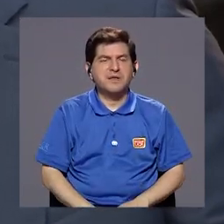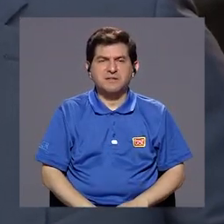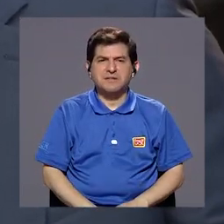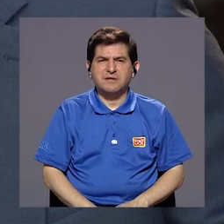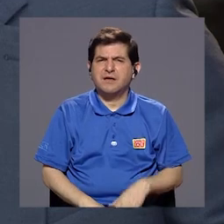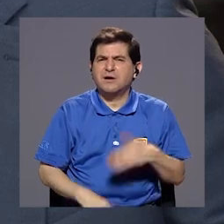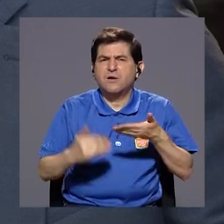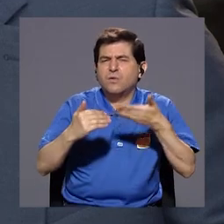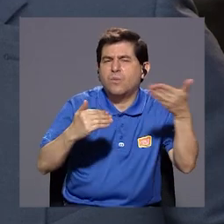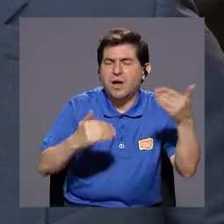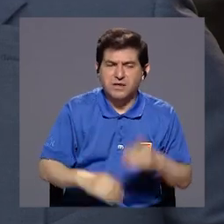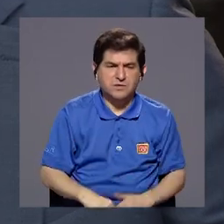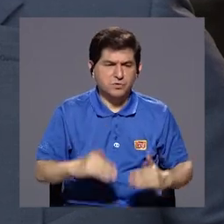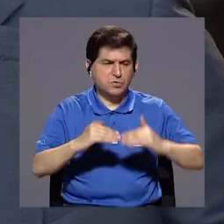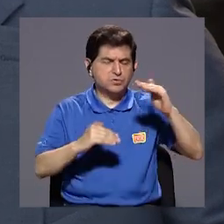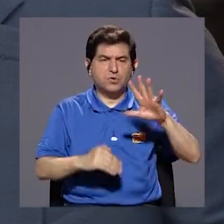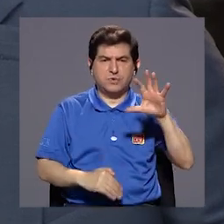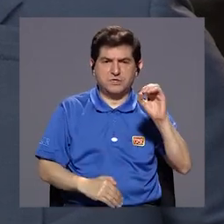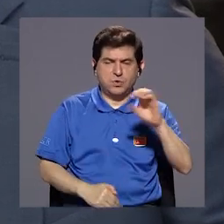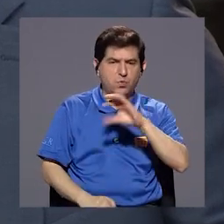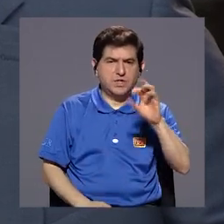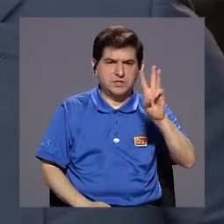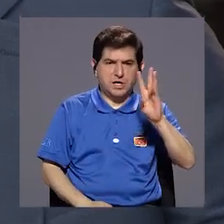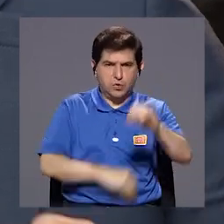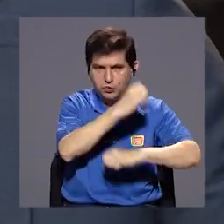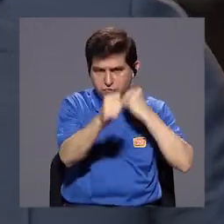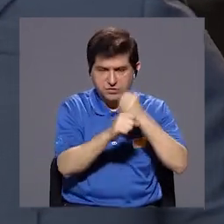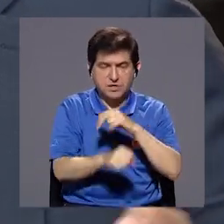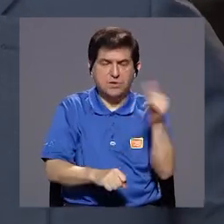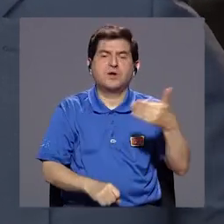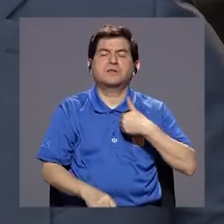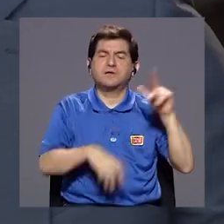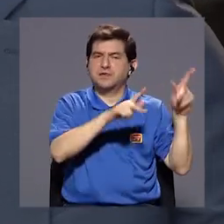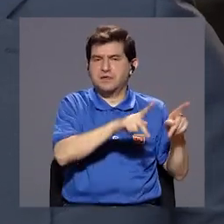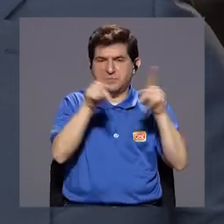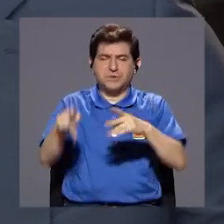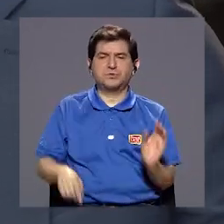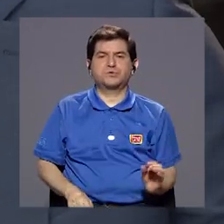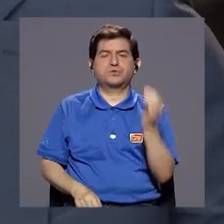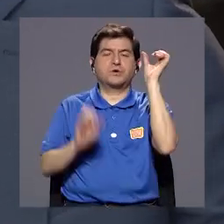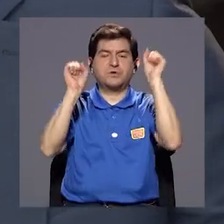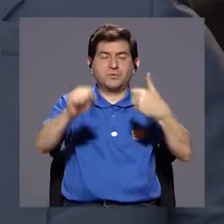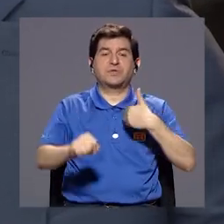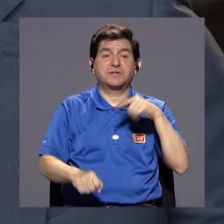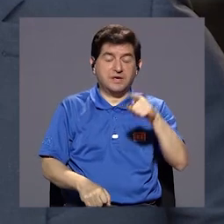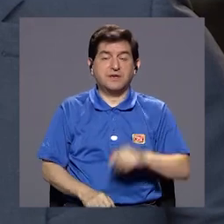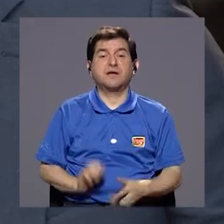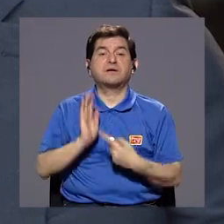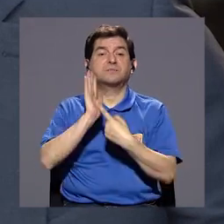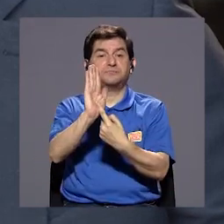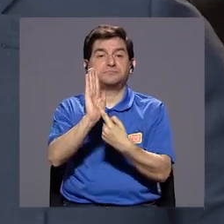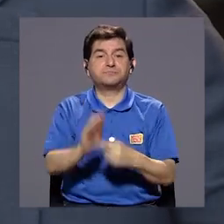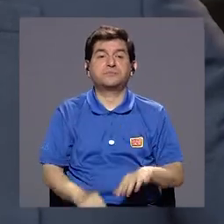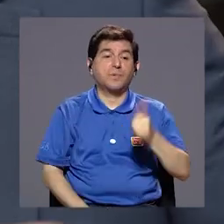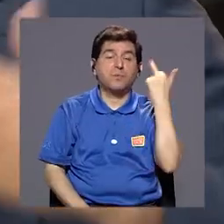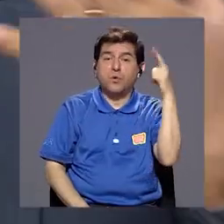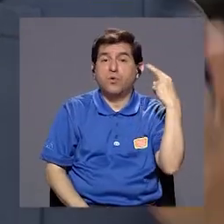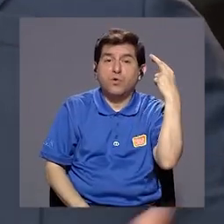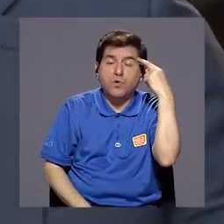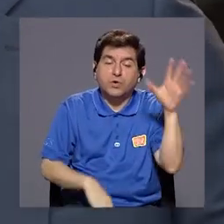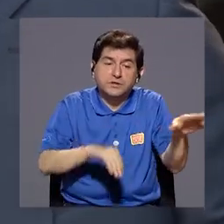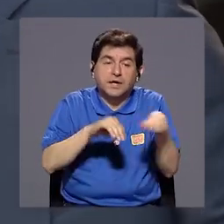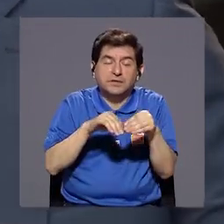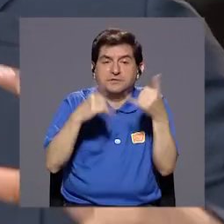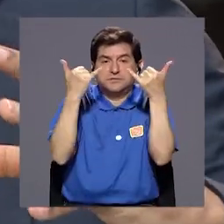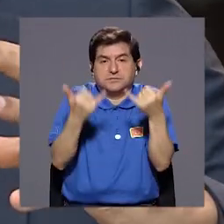en edades por encima de los 50, 60 años, aunque también tenemos pacientes jóvenes que pueden tener ese tipo de manifestaciones por otras